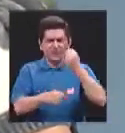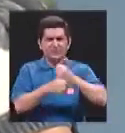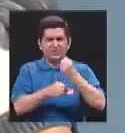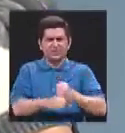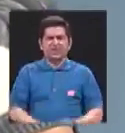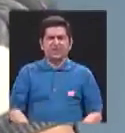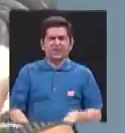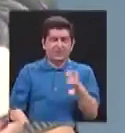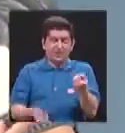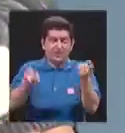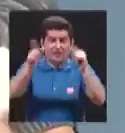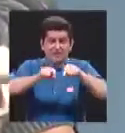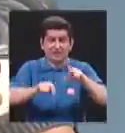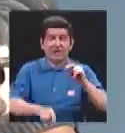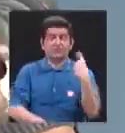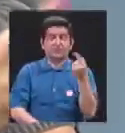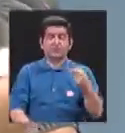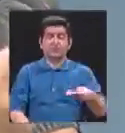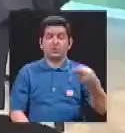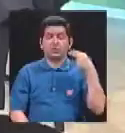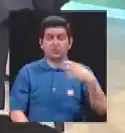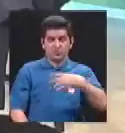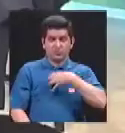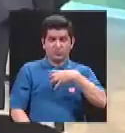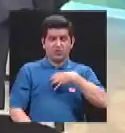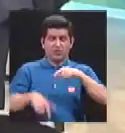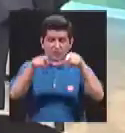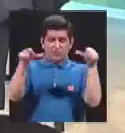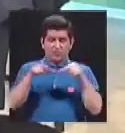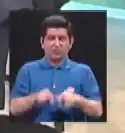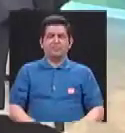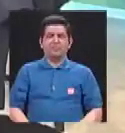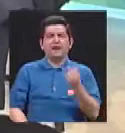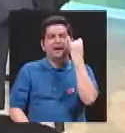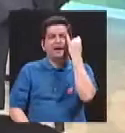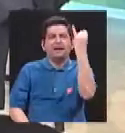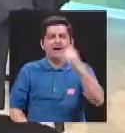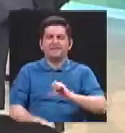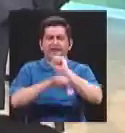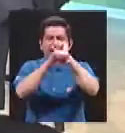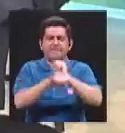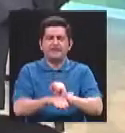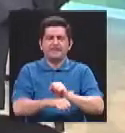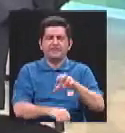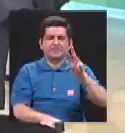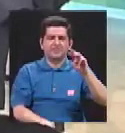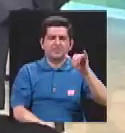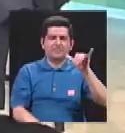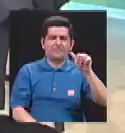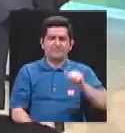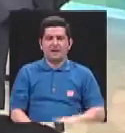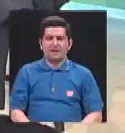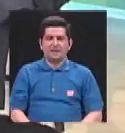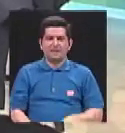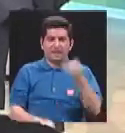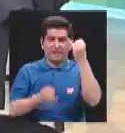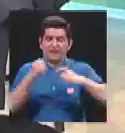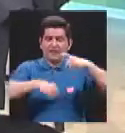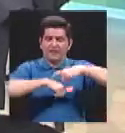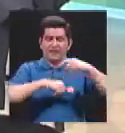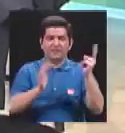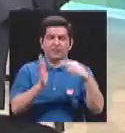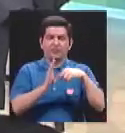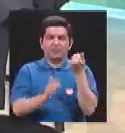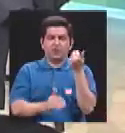de producción que tomara en cuenta no solo una historia local, porque está inspirada en la tradición maya del cierre